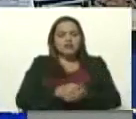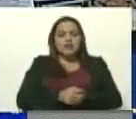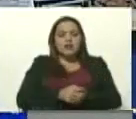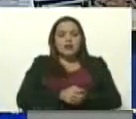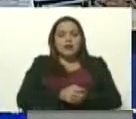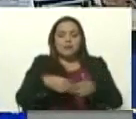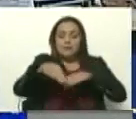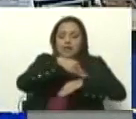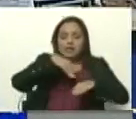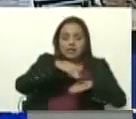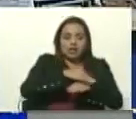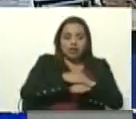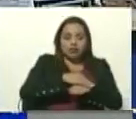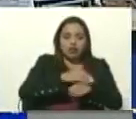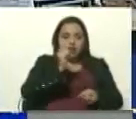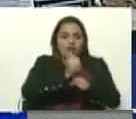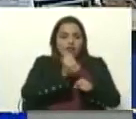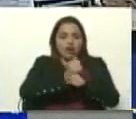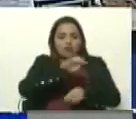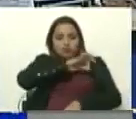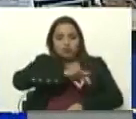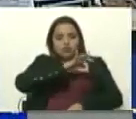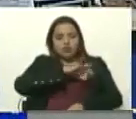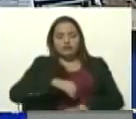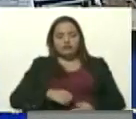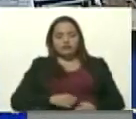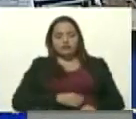Poder Popular para el Hecho Social, Trabajo.